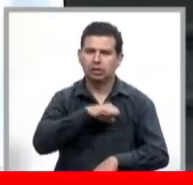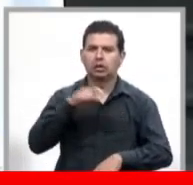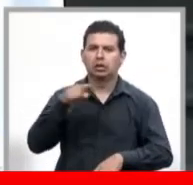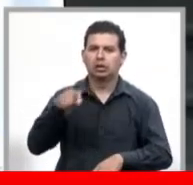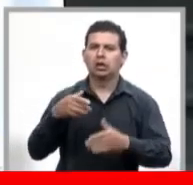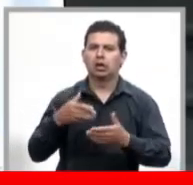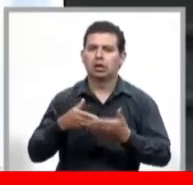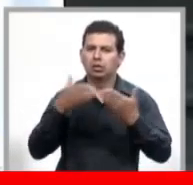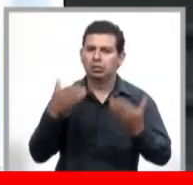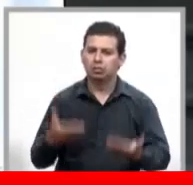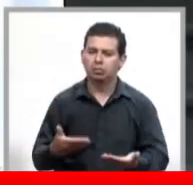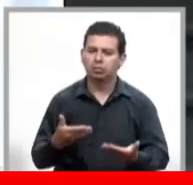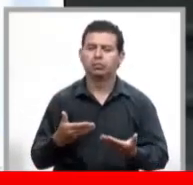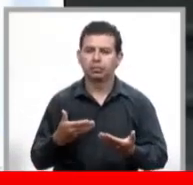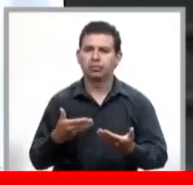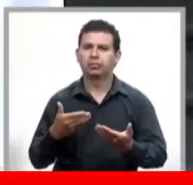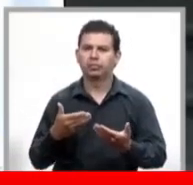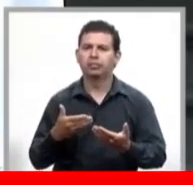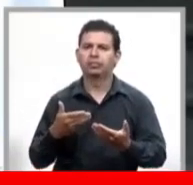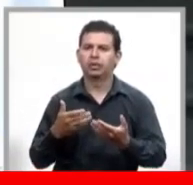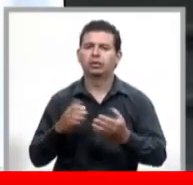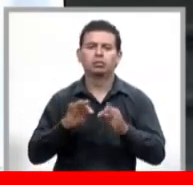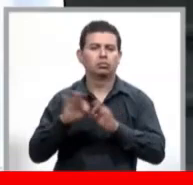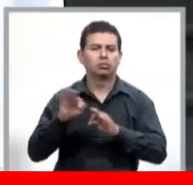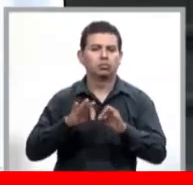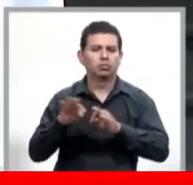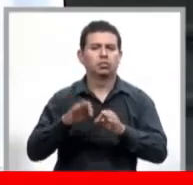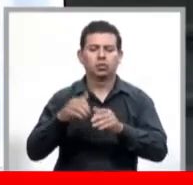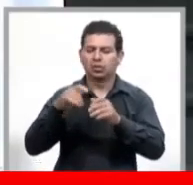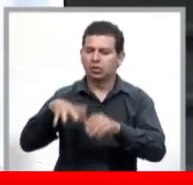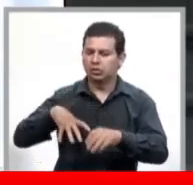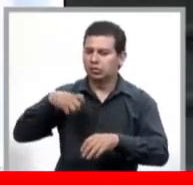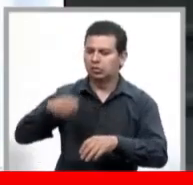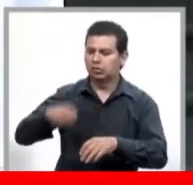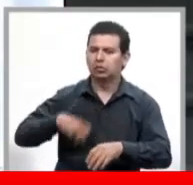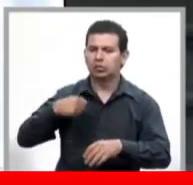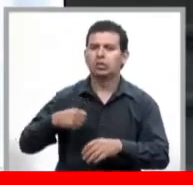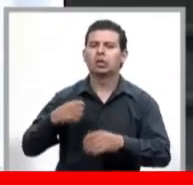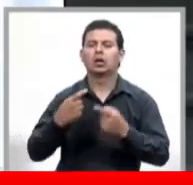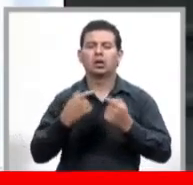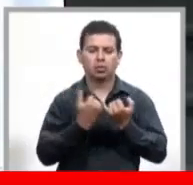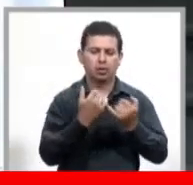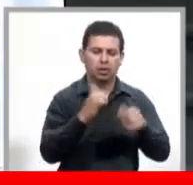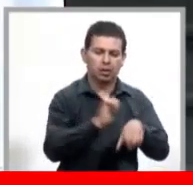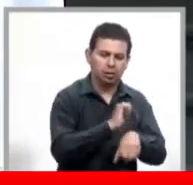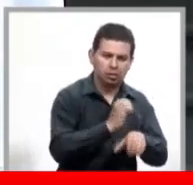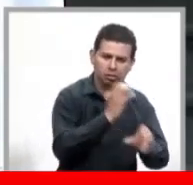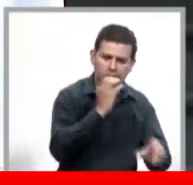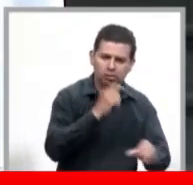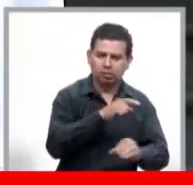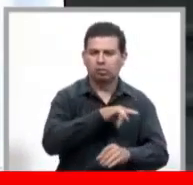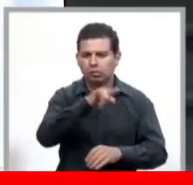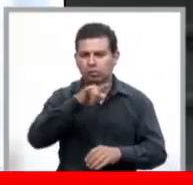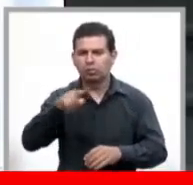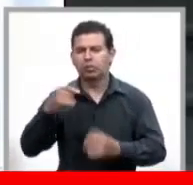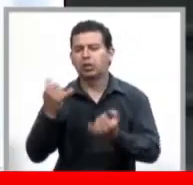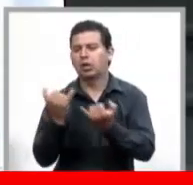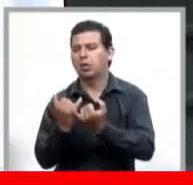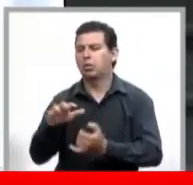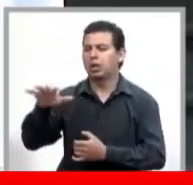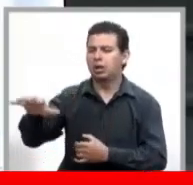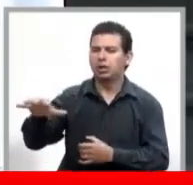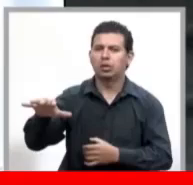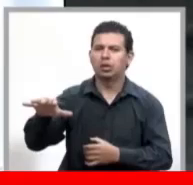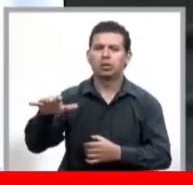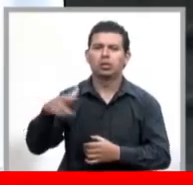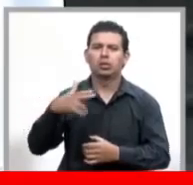hoy han realizado tareas importantes. Esto es el sector transporte y el sector también